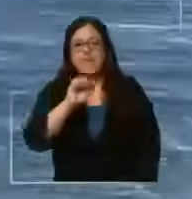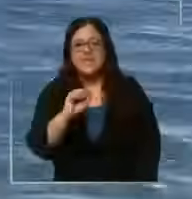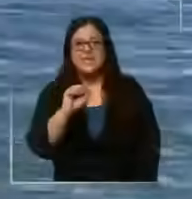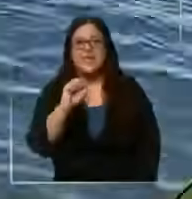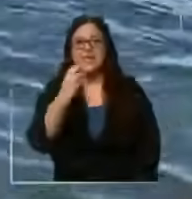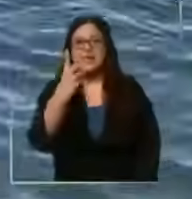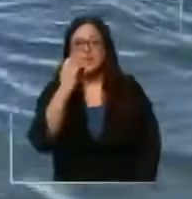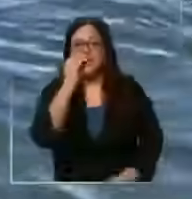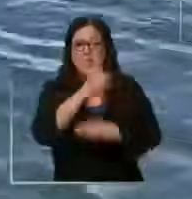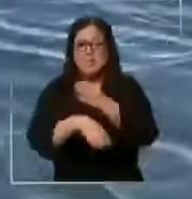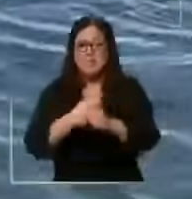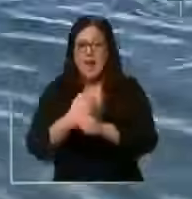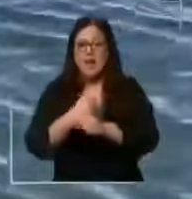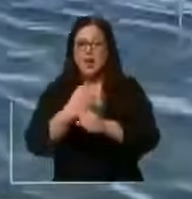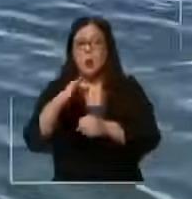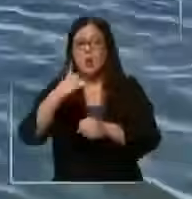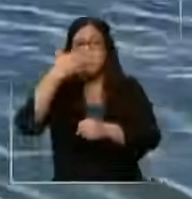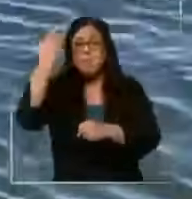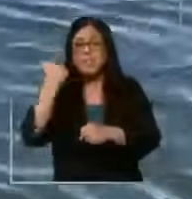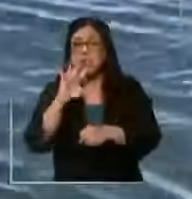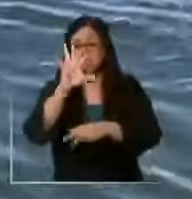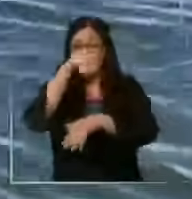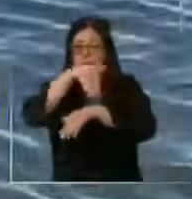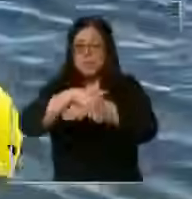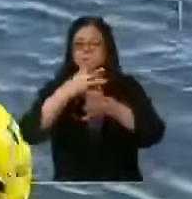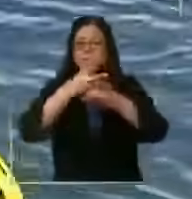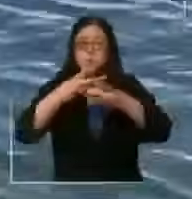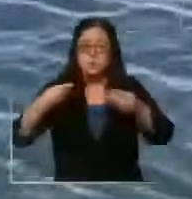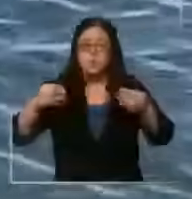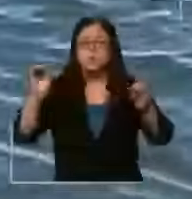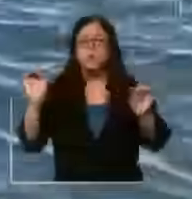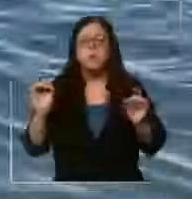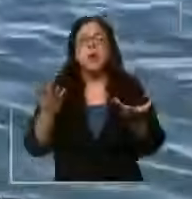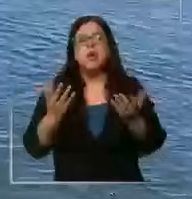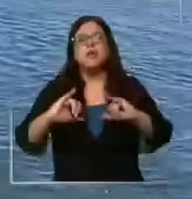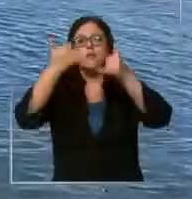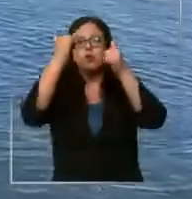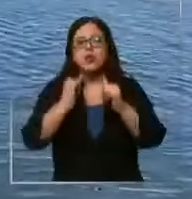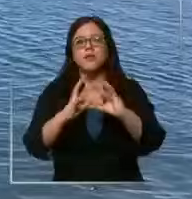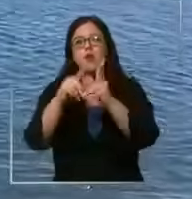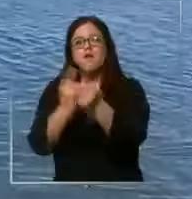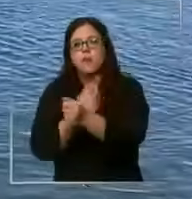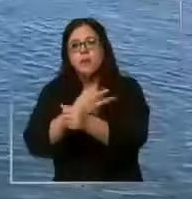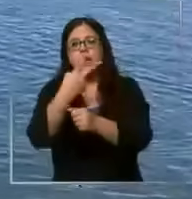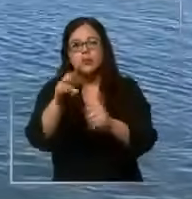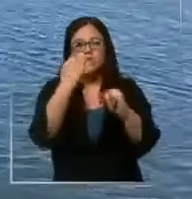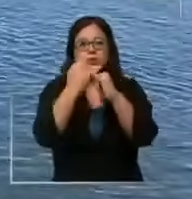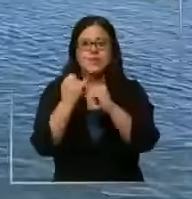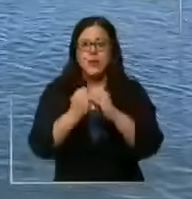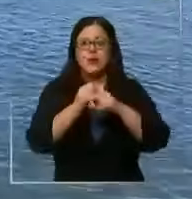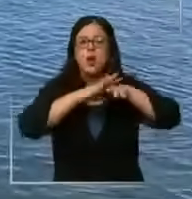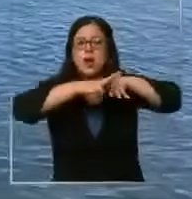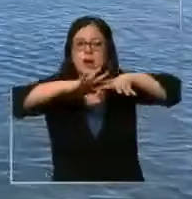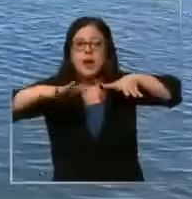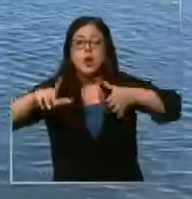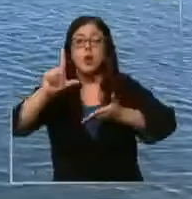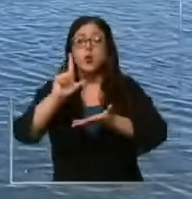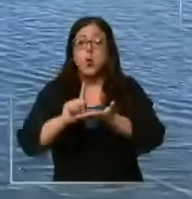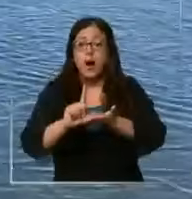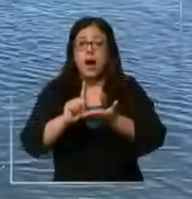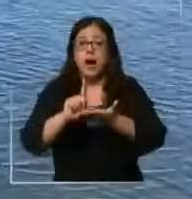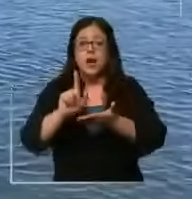pasado jueves cerca de las 5 de la tarde, mientras disfrutaba de una tarde con su familia y amigos en el río, en una zona